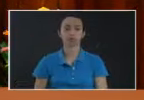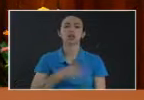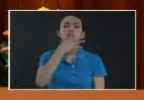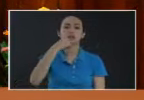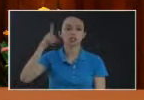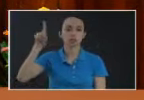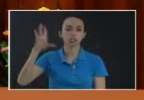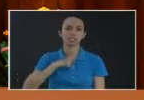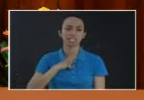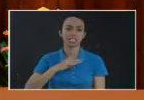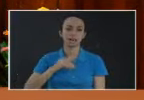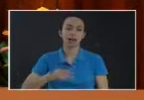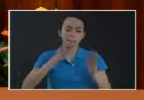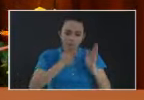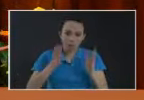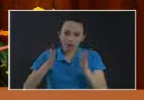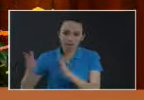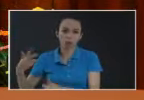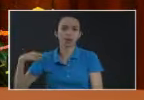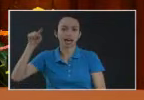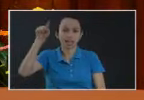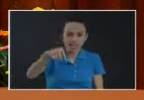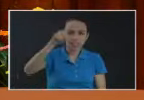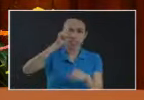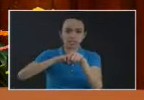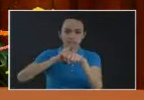Dios te tenía predestinado para este tiempo.